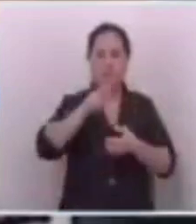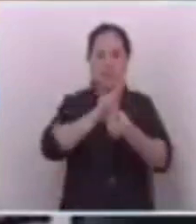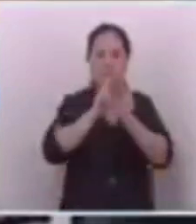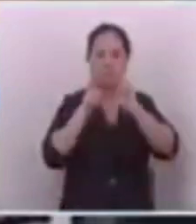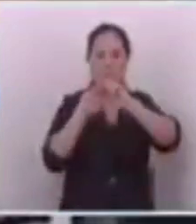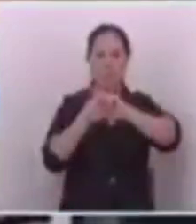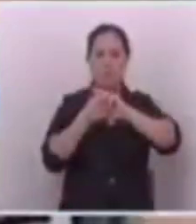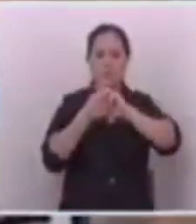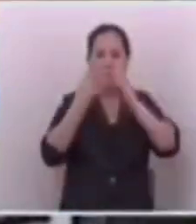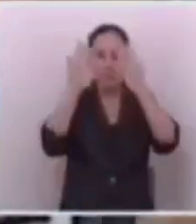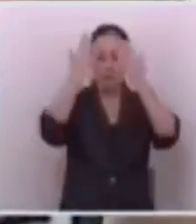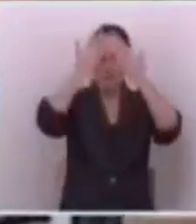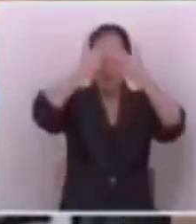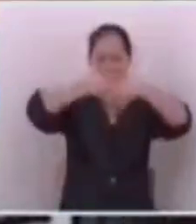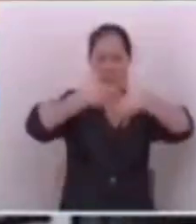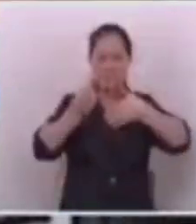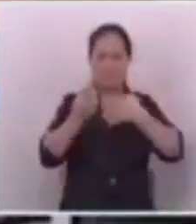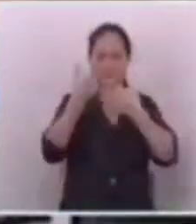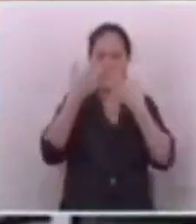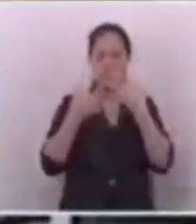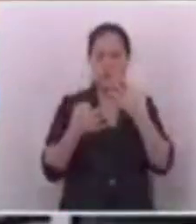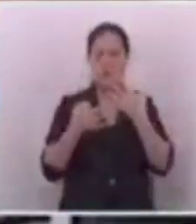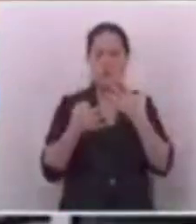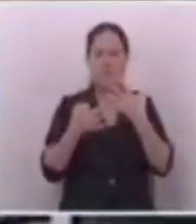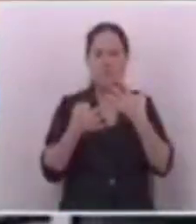reforma disfrazada de nueva ley